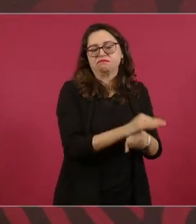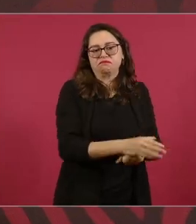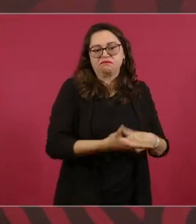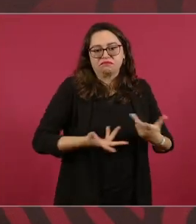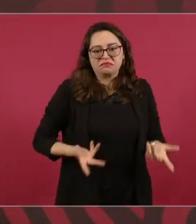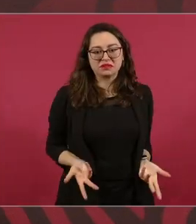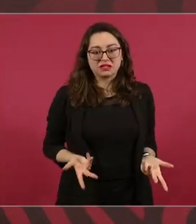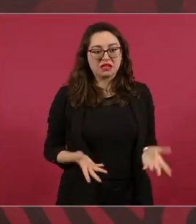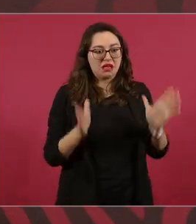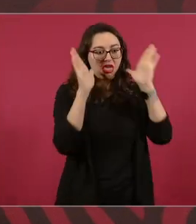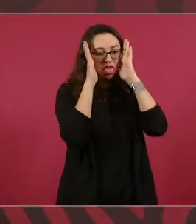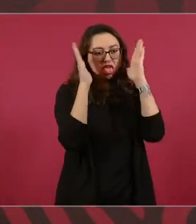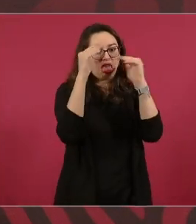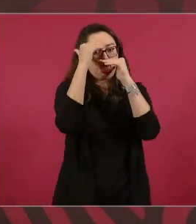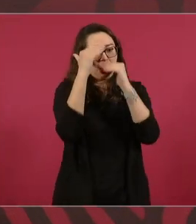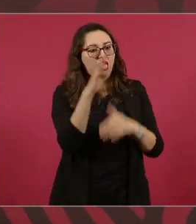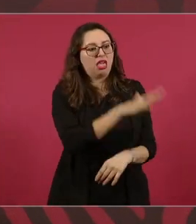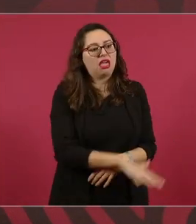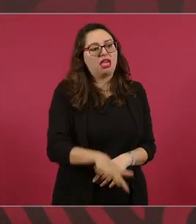del conservadurismo.